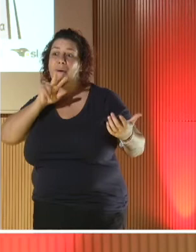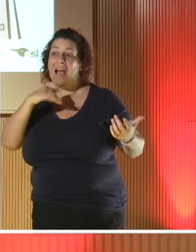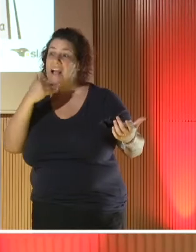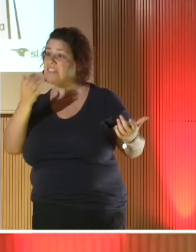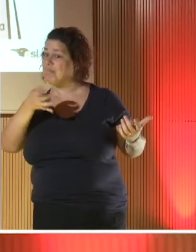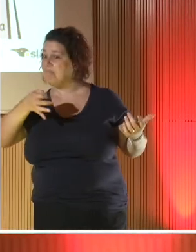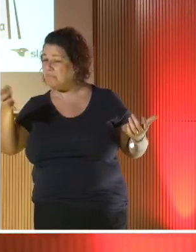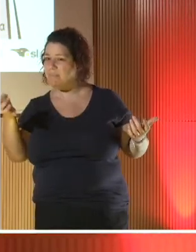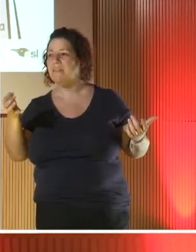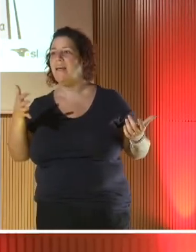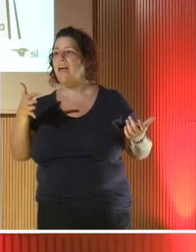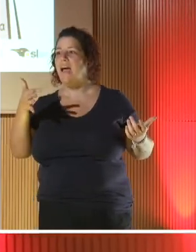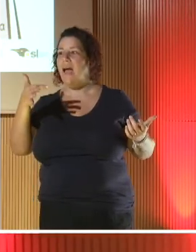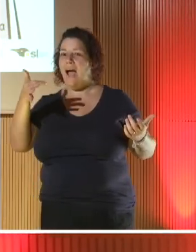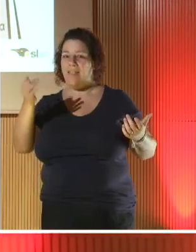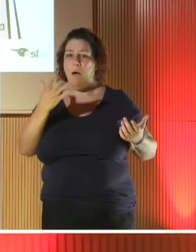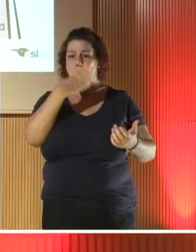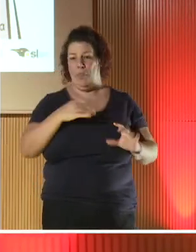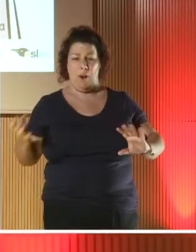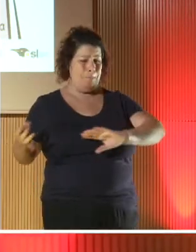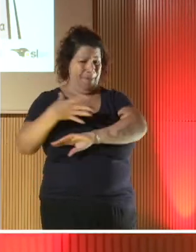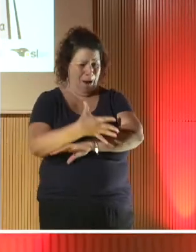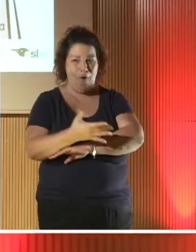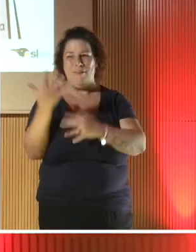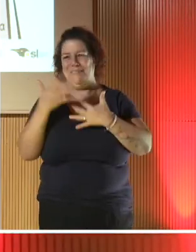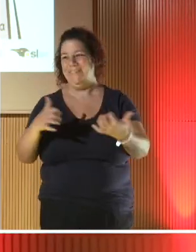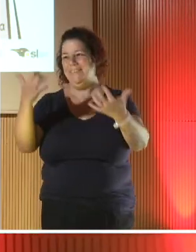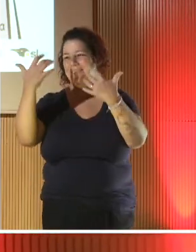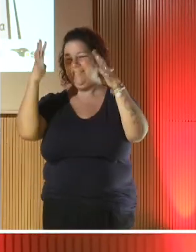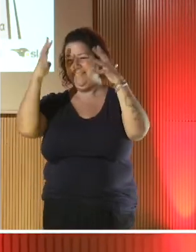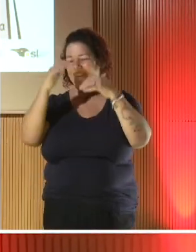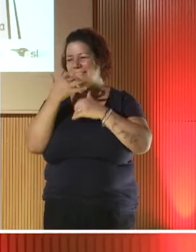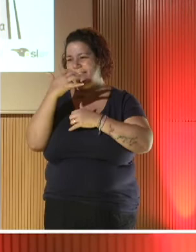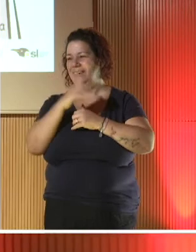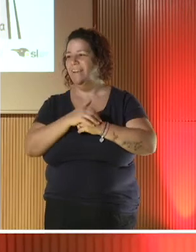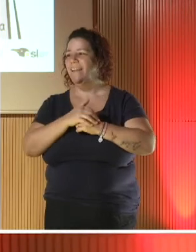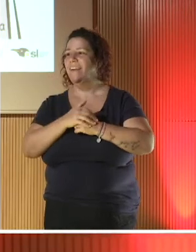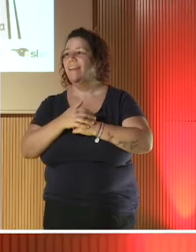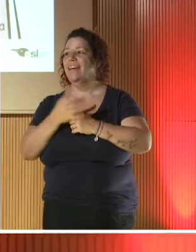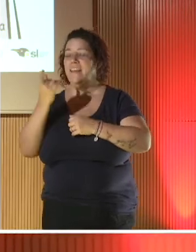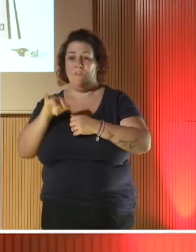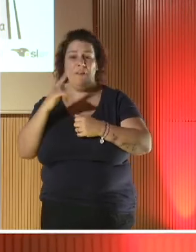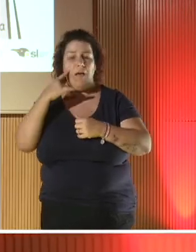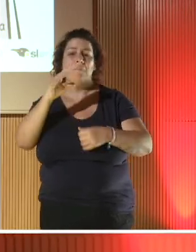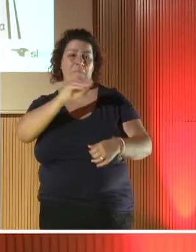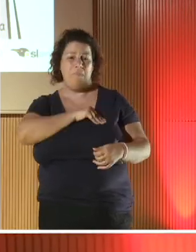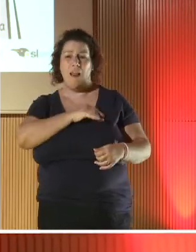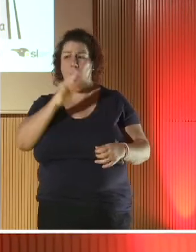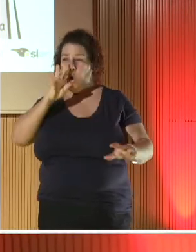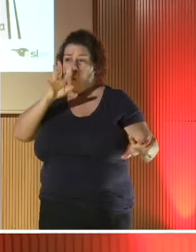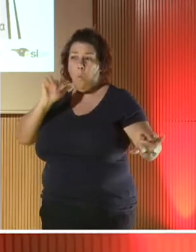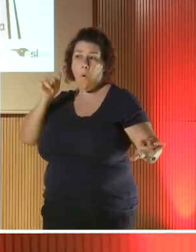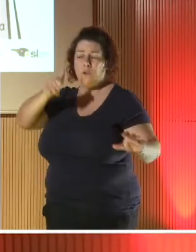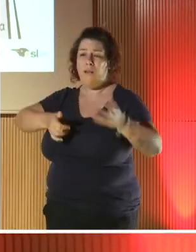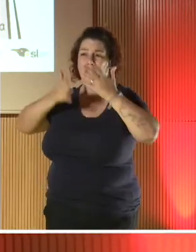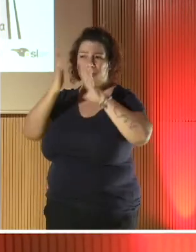perfectamente, incluso mejor que los murcianos y algo que no nos explicaron. Y ha merecido la pena estos 4 años de terapia,